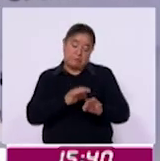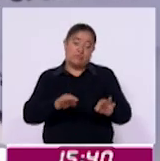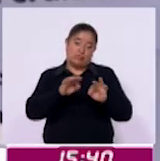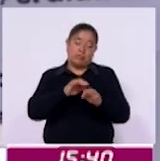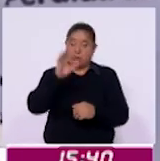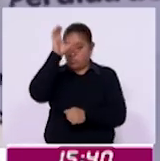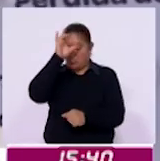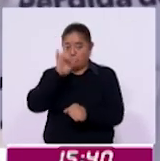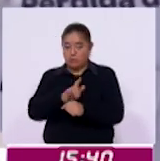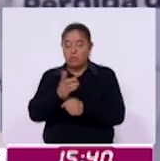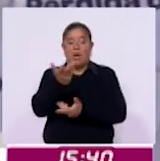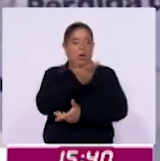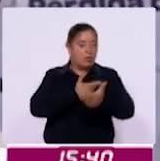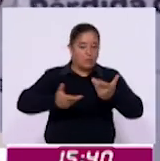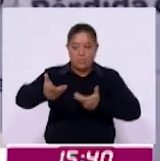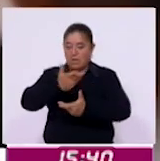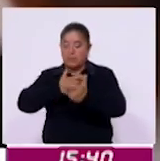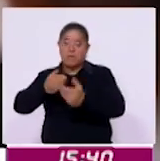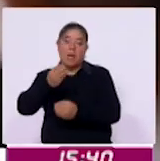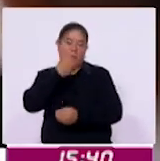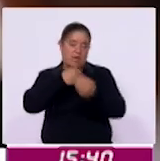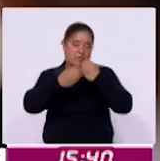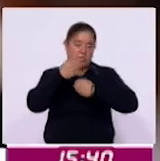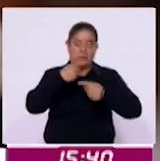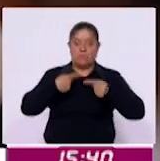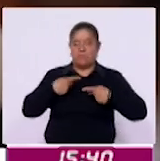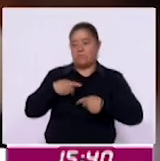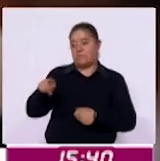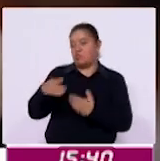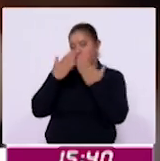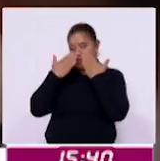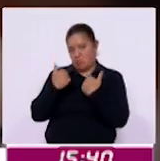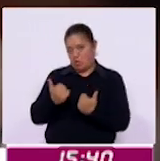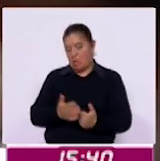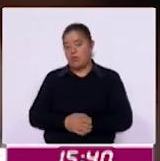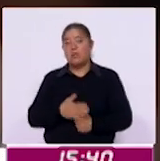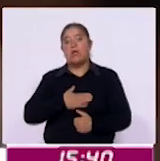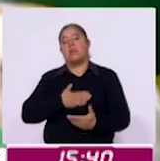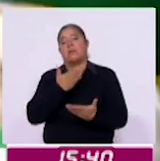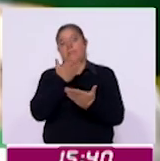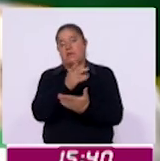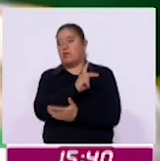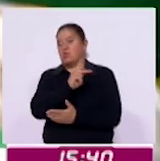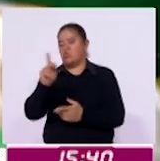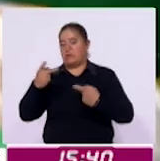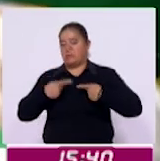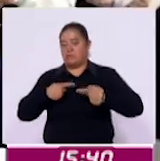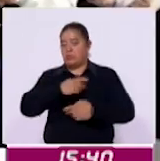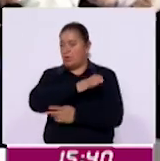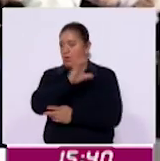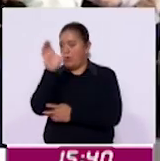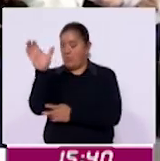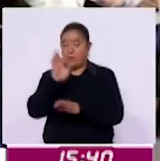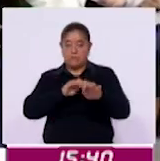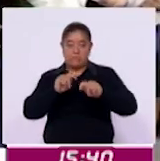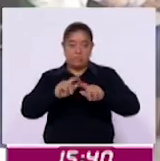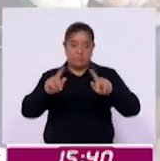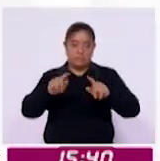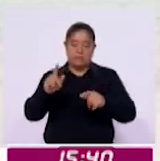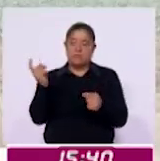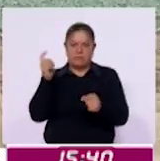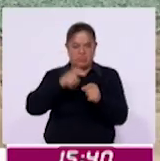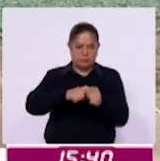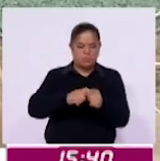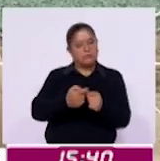la cultura de compartir los alimentos con quienes menos tienen e hizo un llamado a las y los productores tlaxcaltecas para sumarse a este